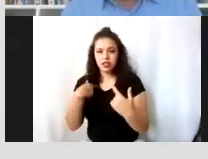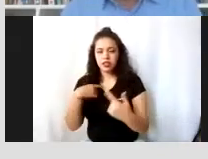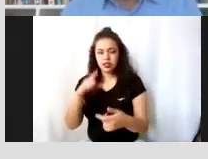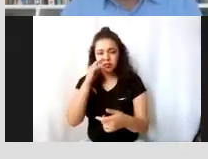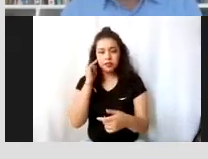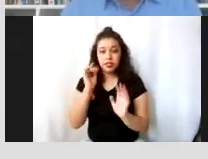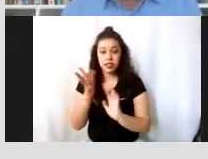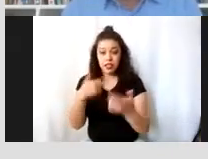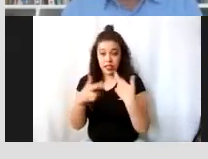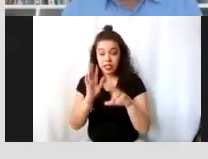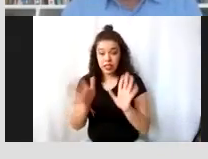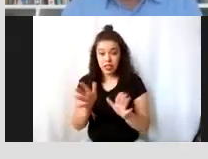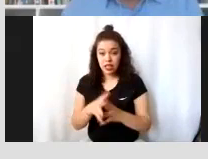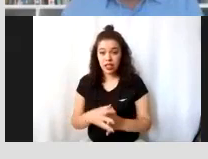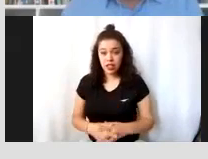vuelta, Nayeli?